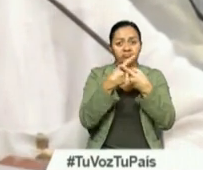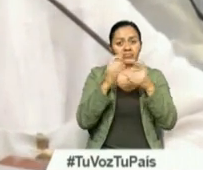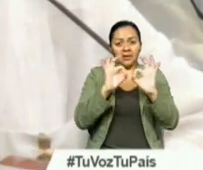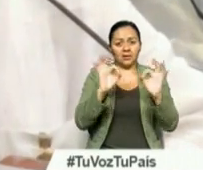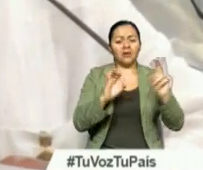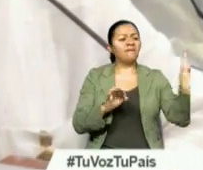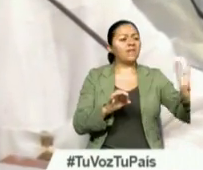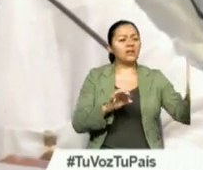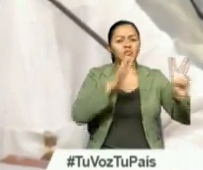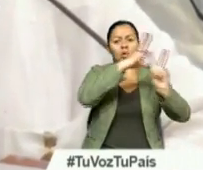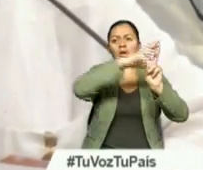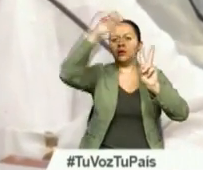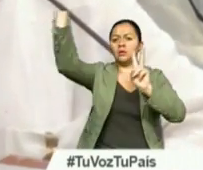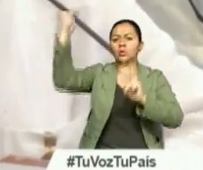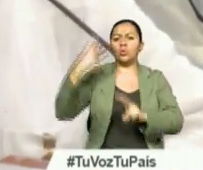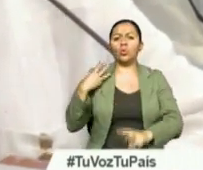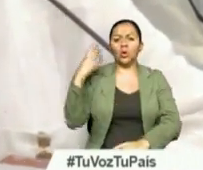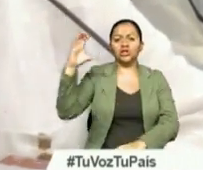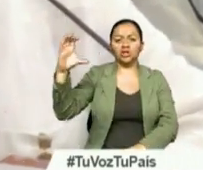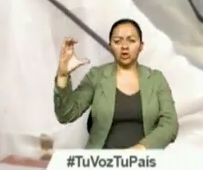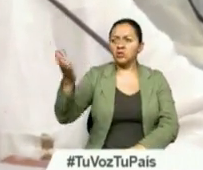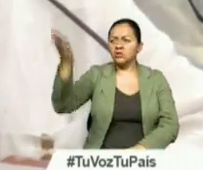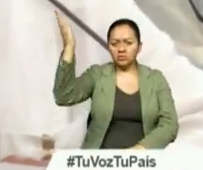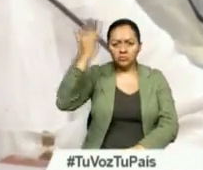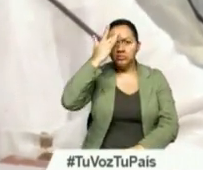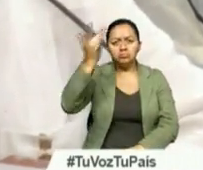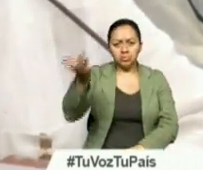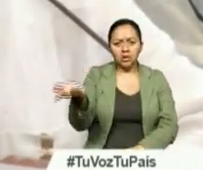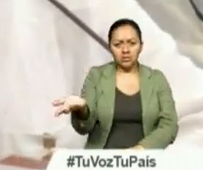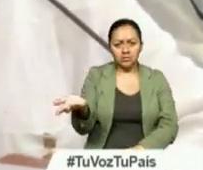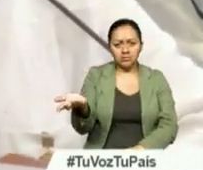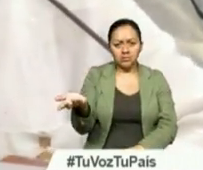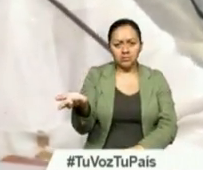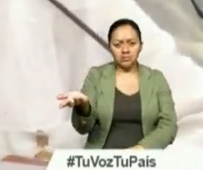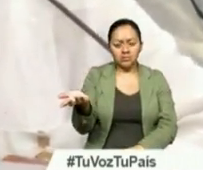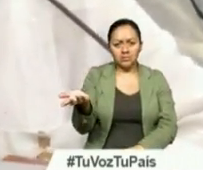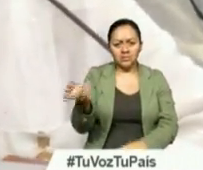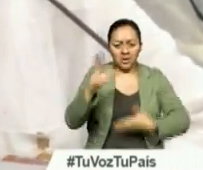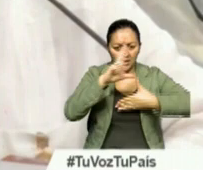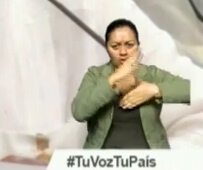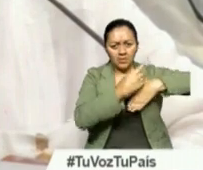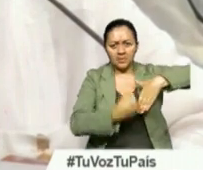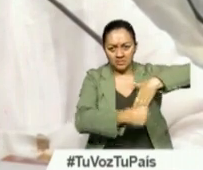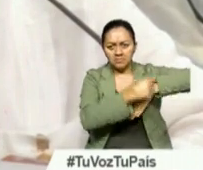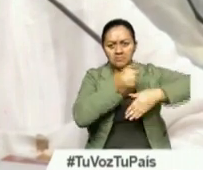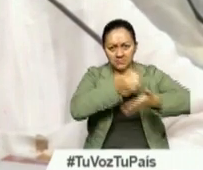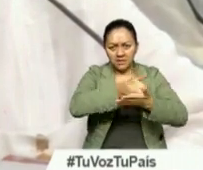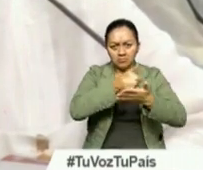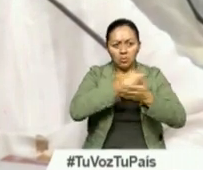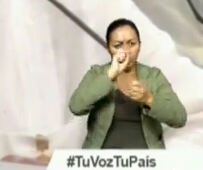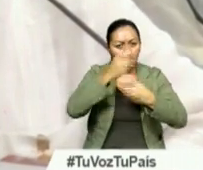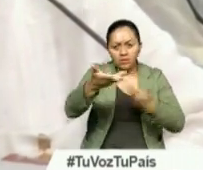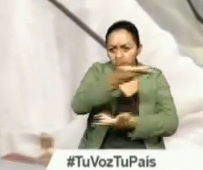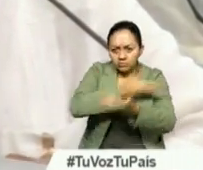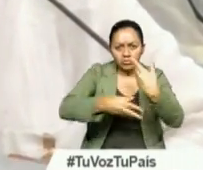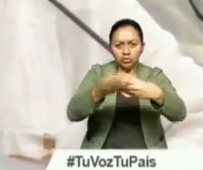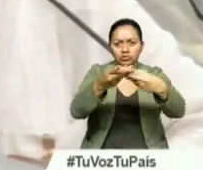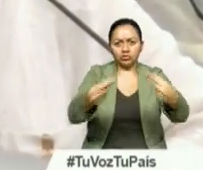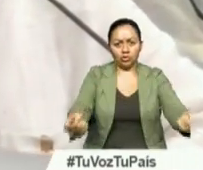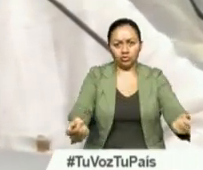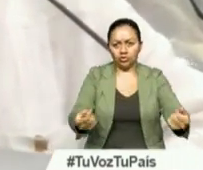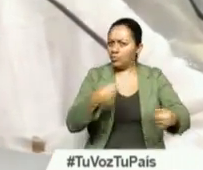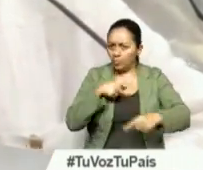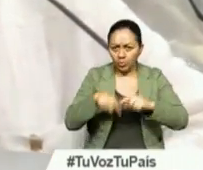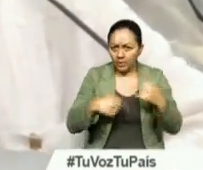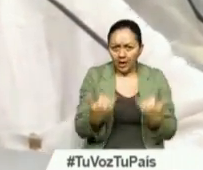OEA? ¿O hay que discutir nuestros conflictos no en CELAC, sino en Washington? Sinceramente, creo que esto es impresentable en nuestra América del